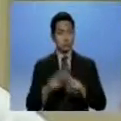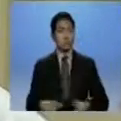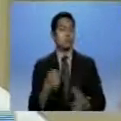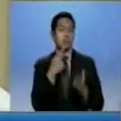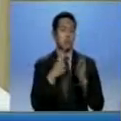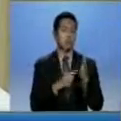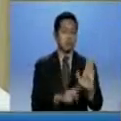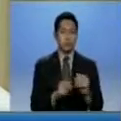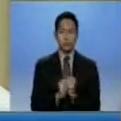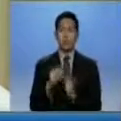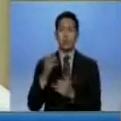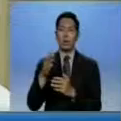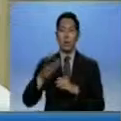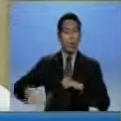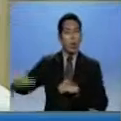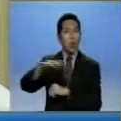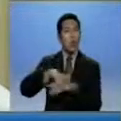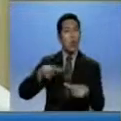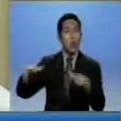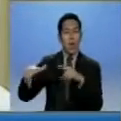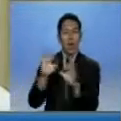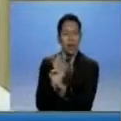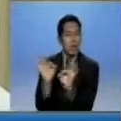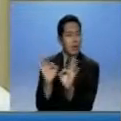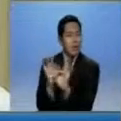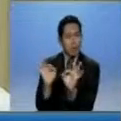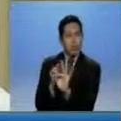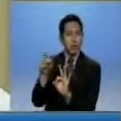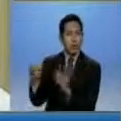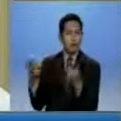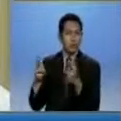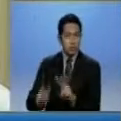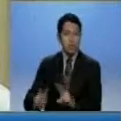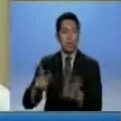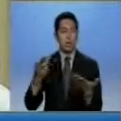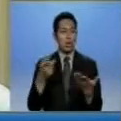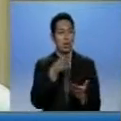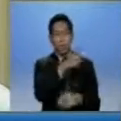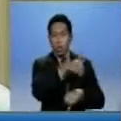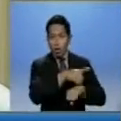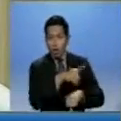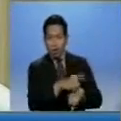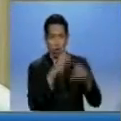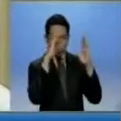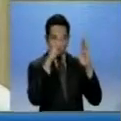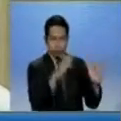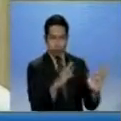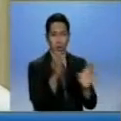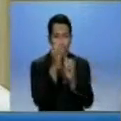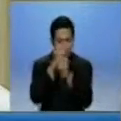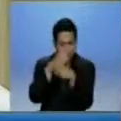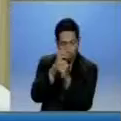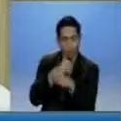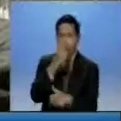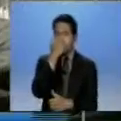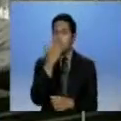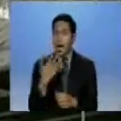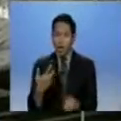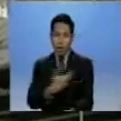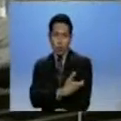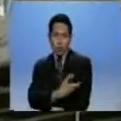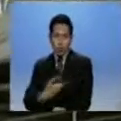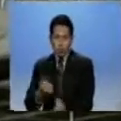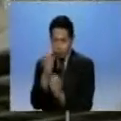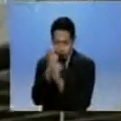área de esterilización, las cisternas de consulta externa, el área de laboratorio clínico y patología. Una de